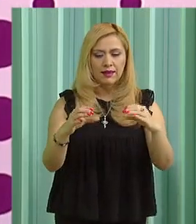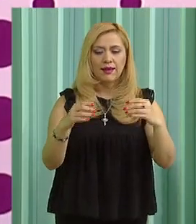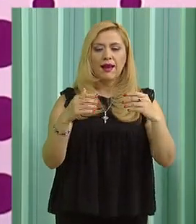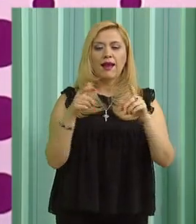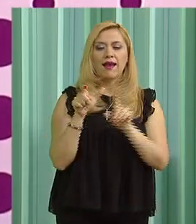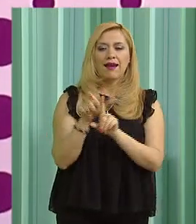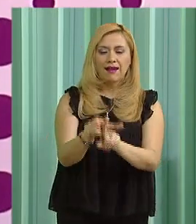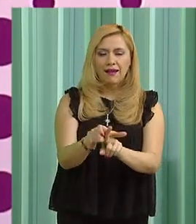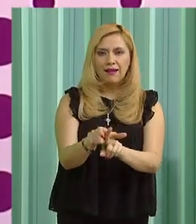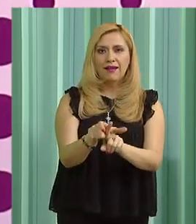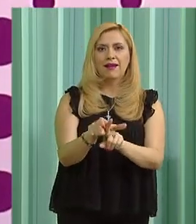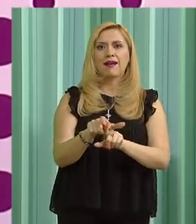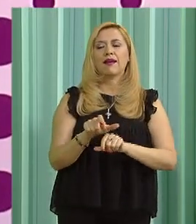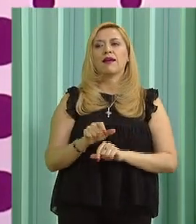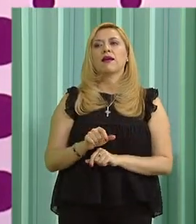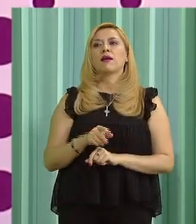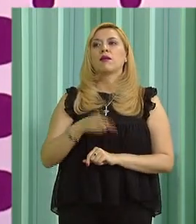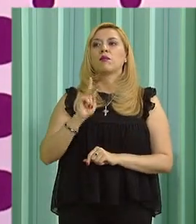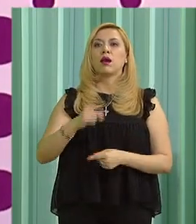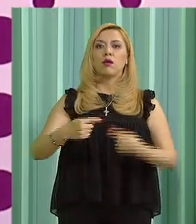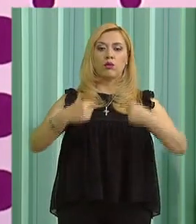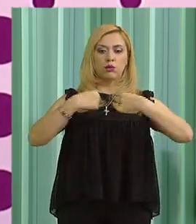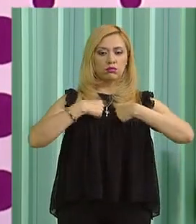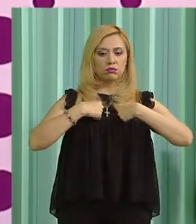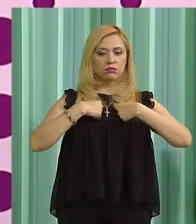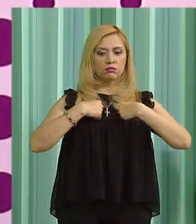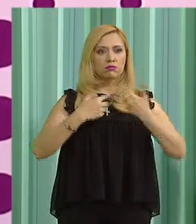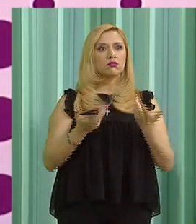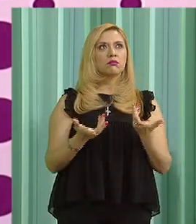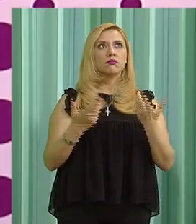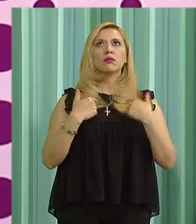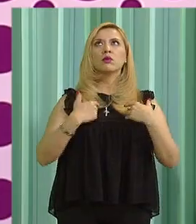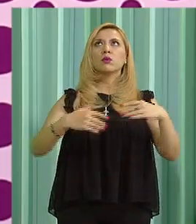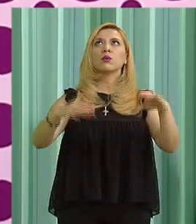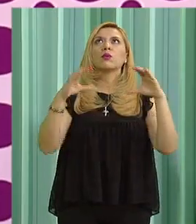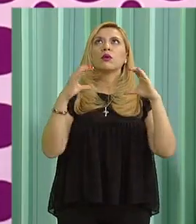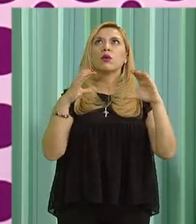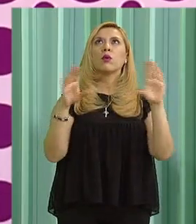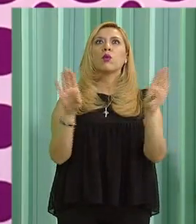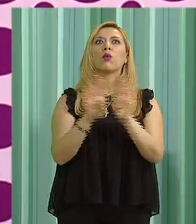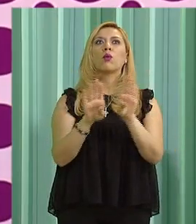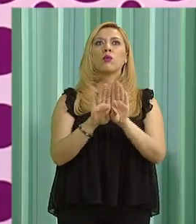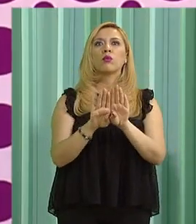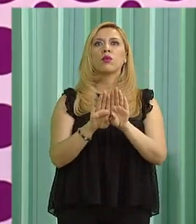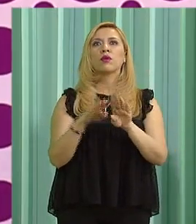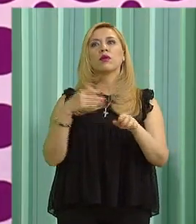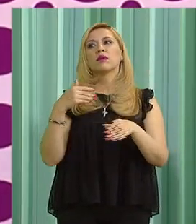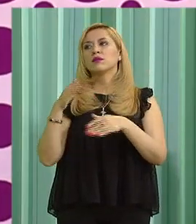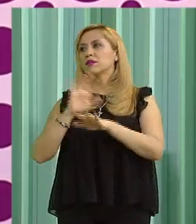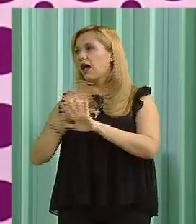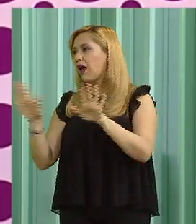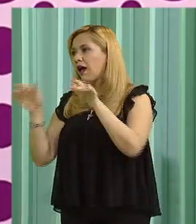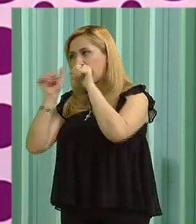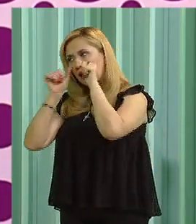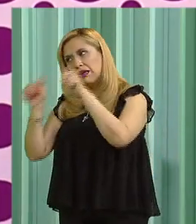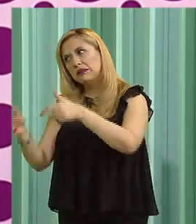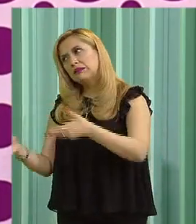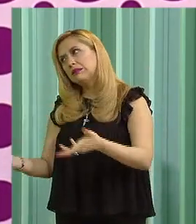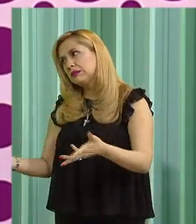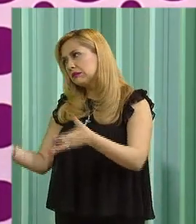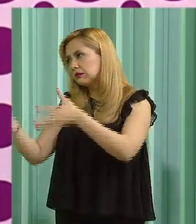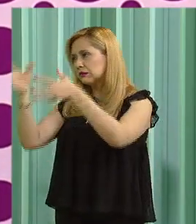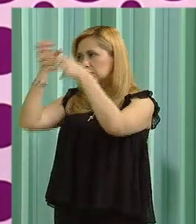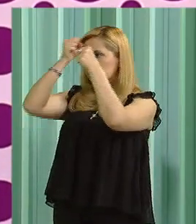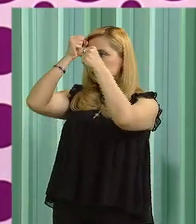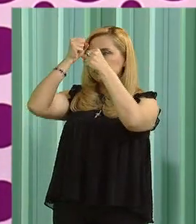también desde otros enfoques. ¿Qué se hace para poder volver a casa con esta carga emocional